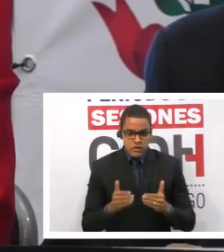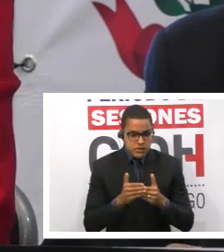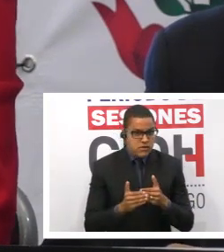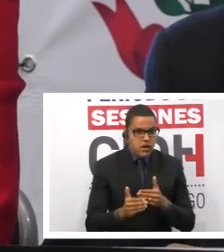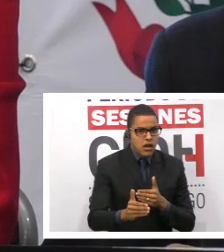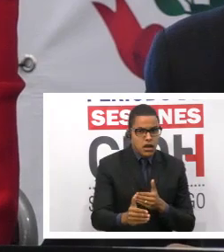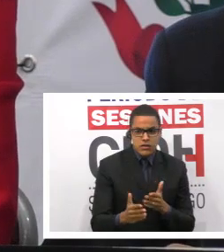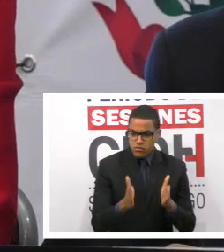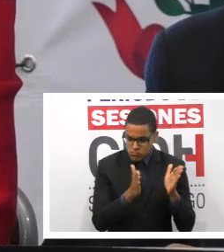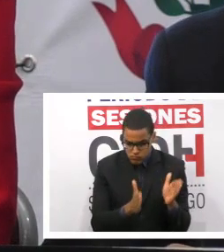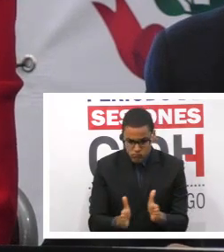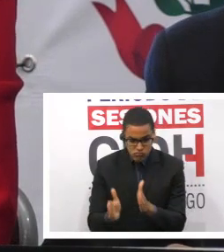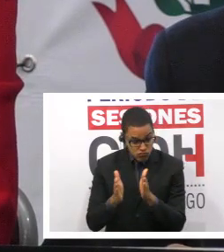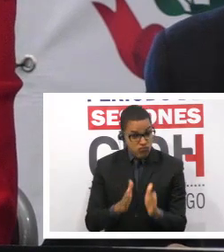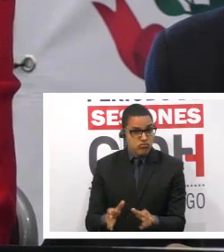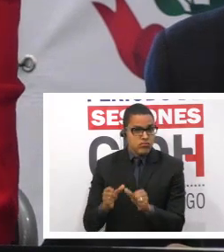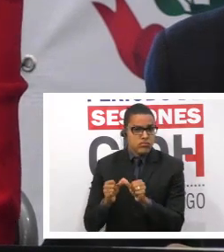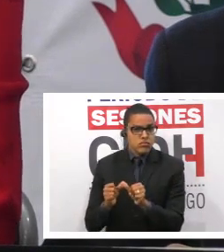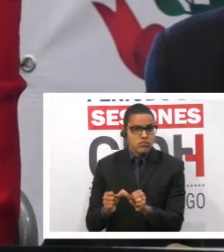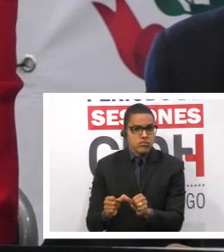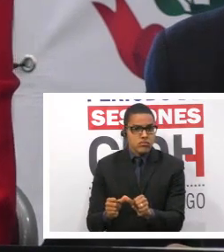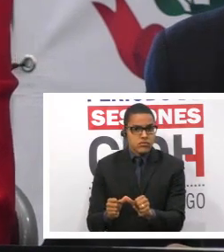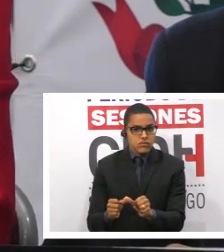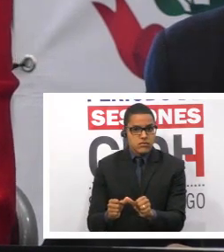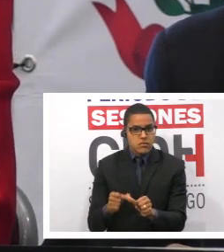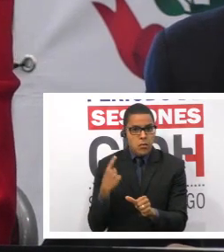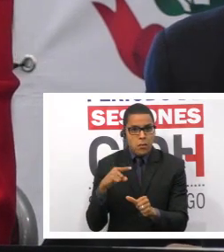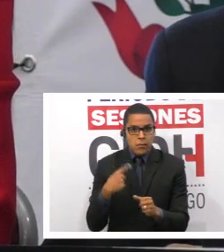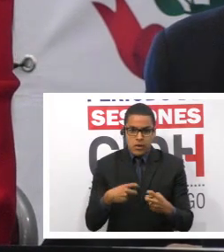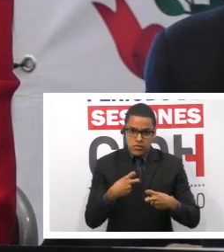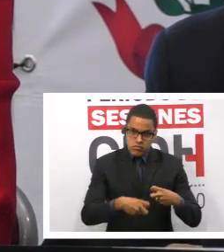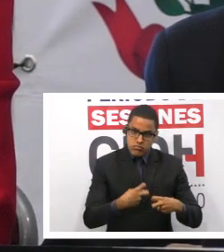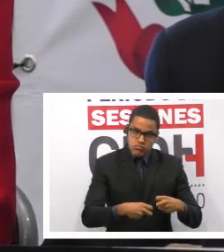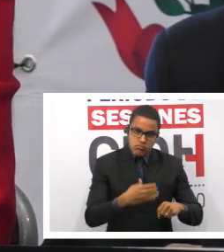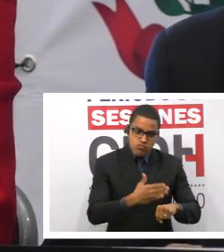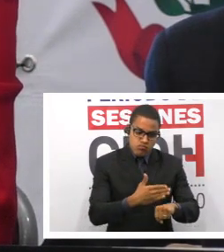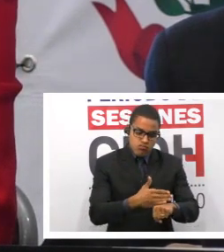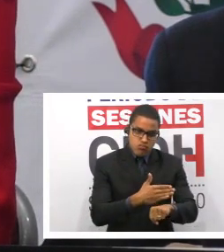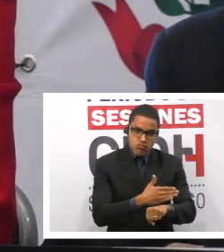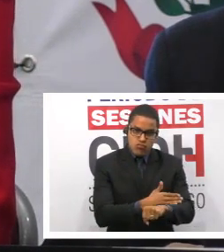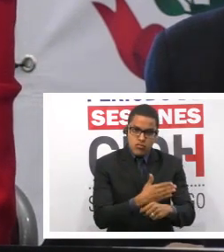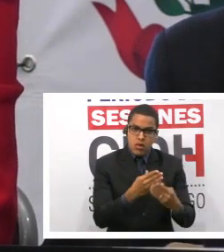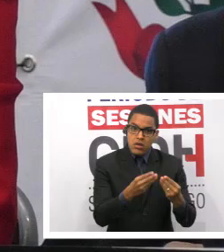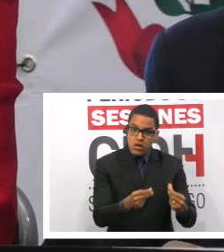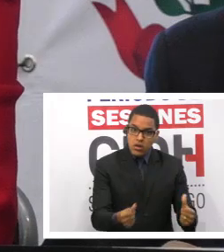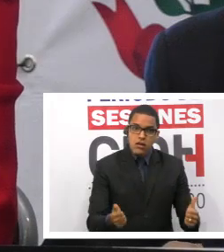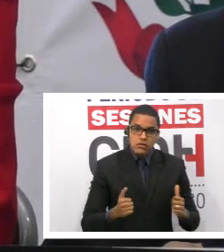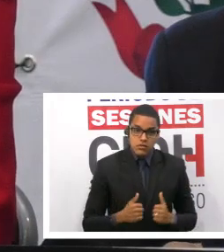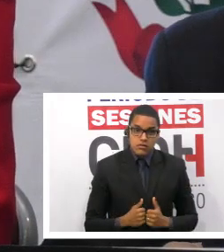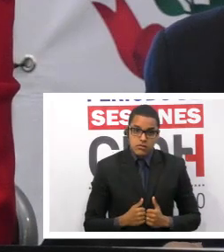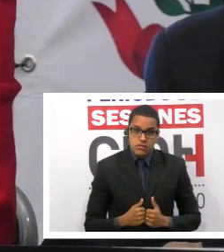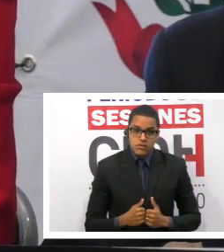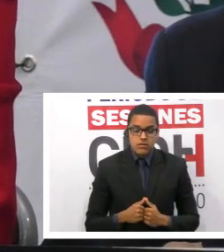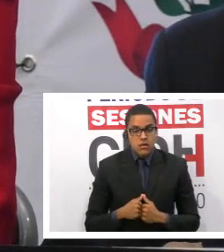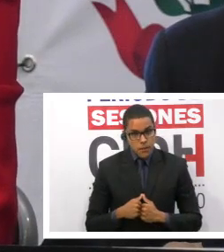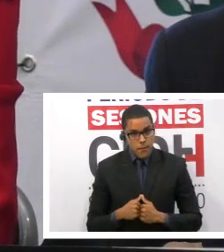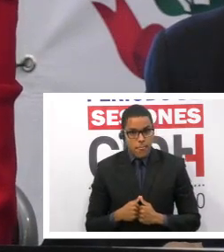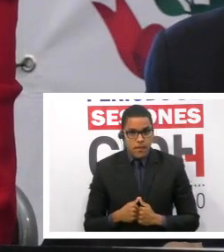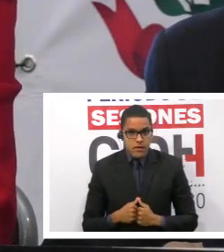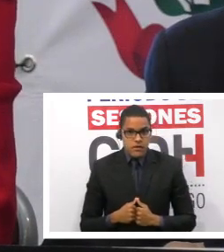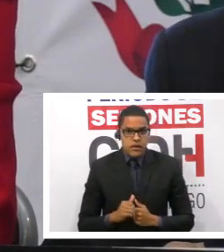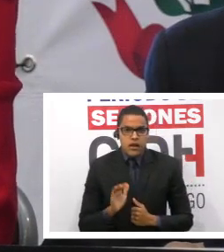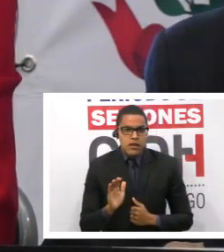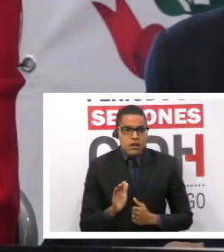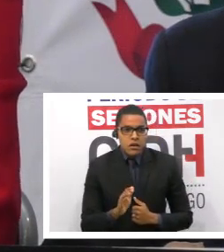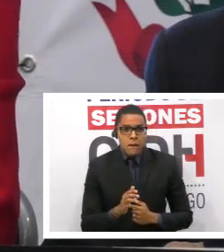a aumentar la panorámica de nuestra foto desde la comisión en relación no sólo con los países que nos